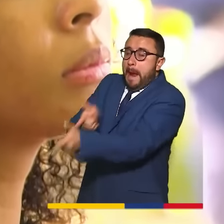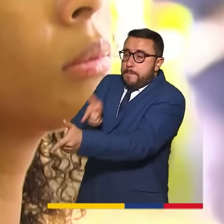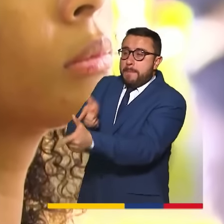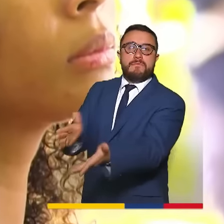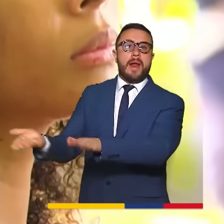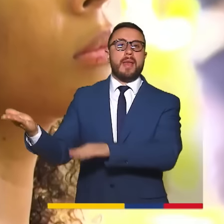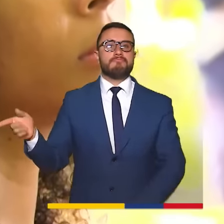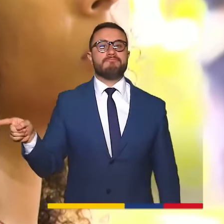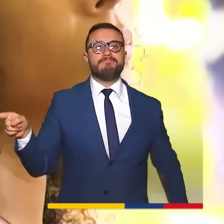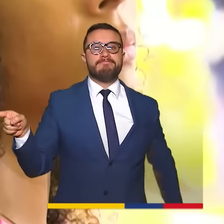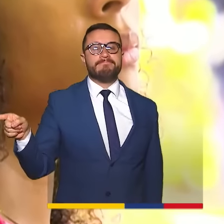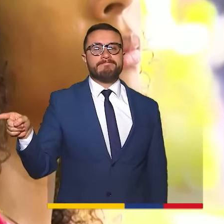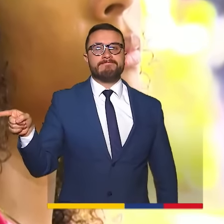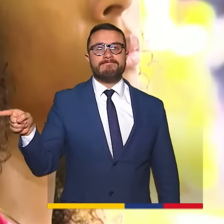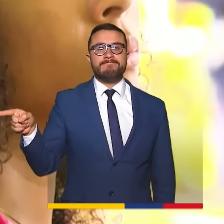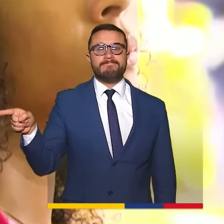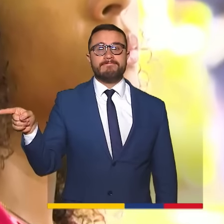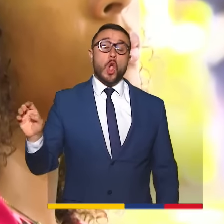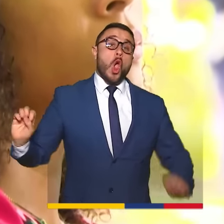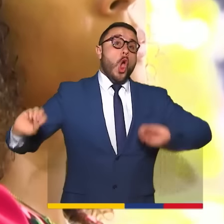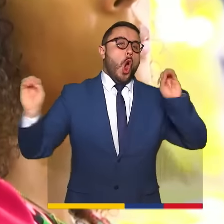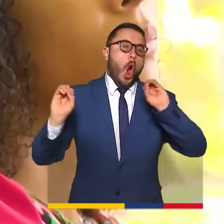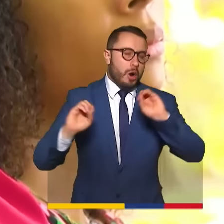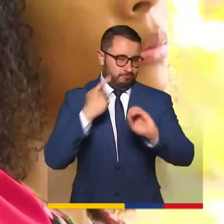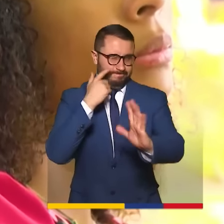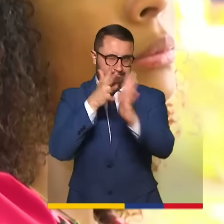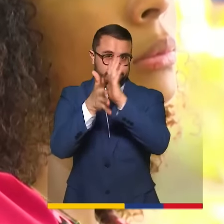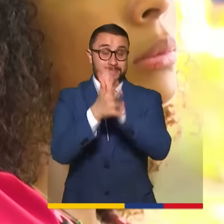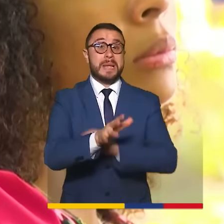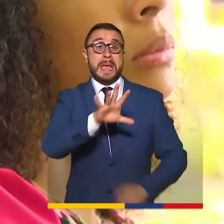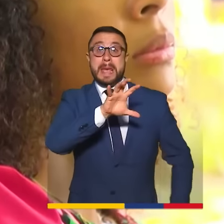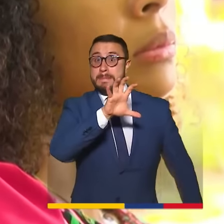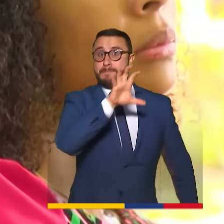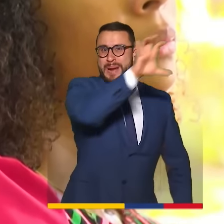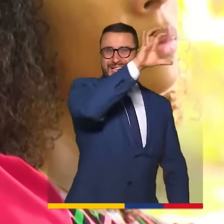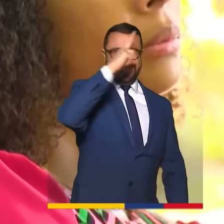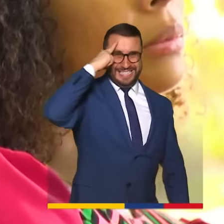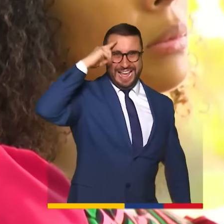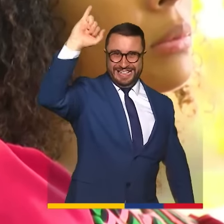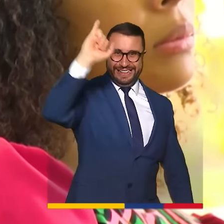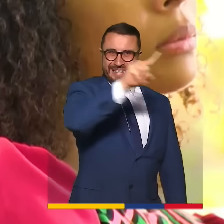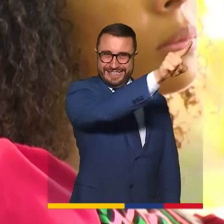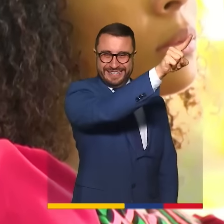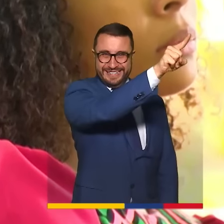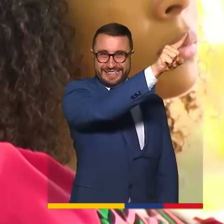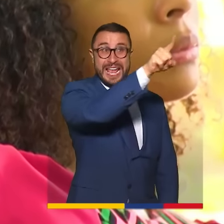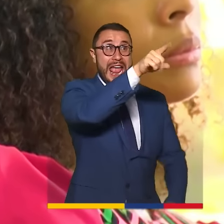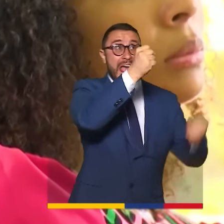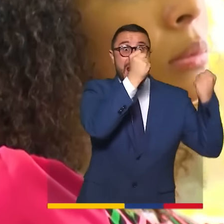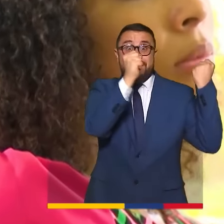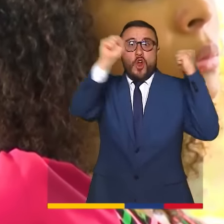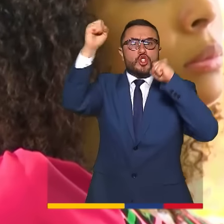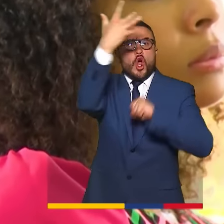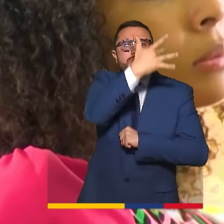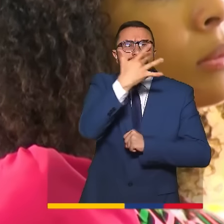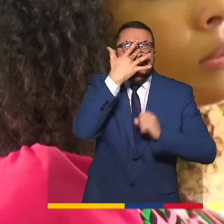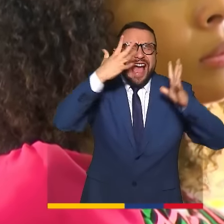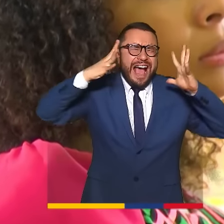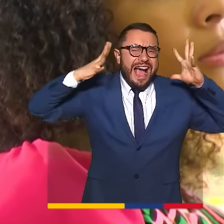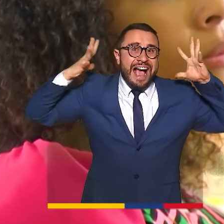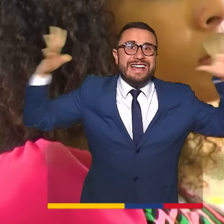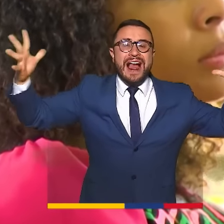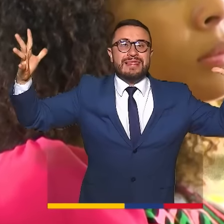La rebelión haitiana, que es la revolución más grande de América, se lo olvidó